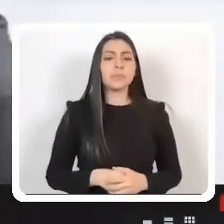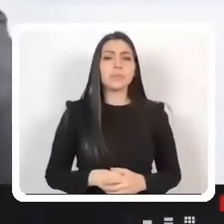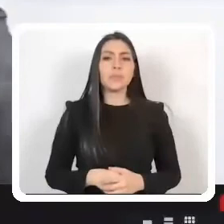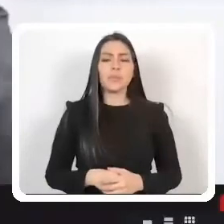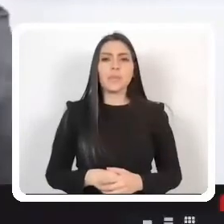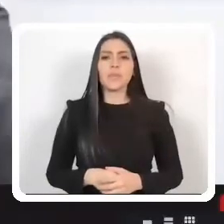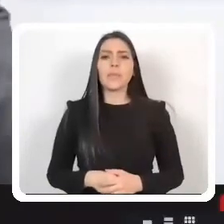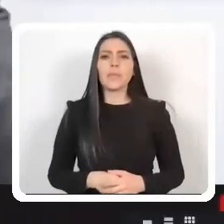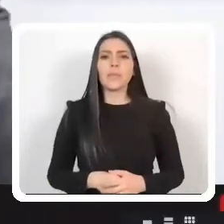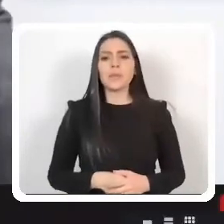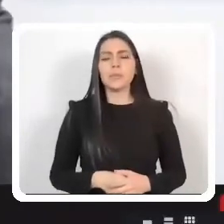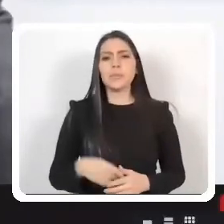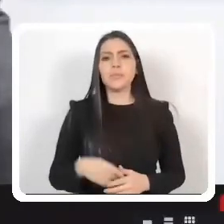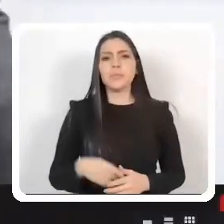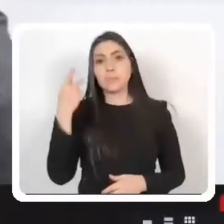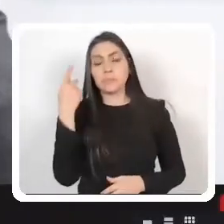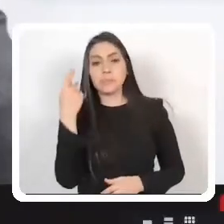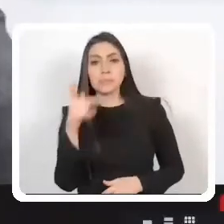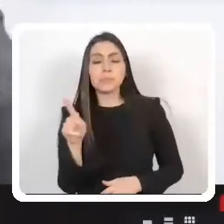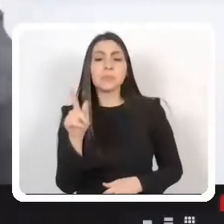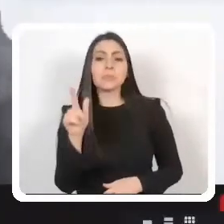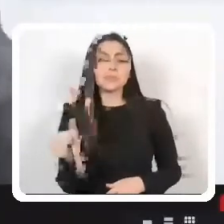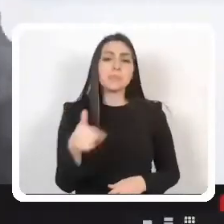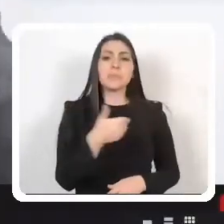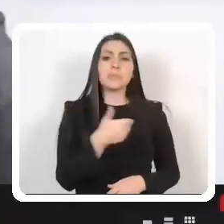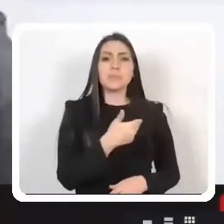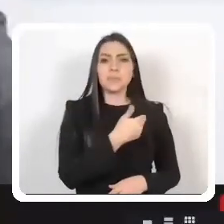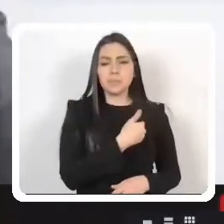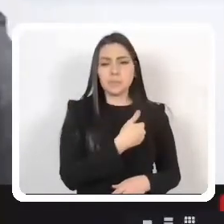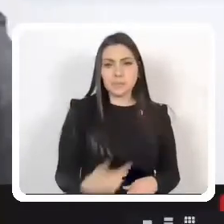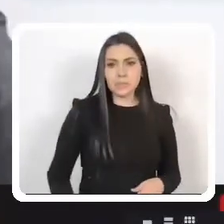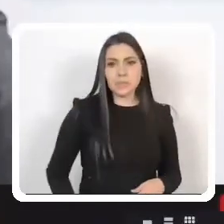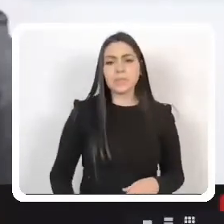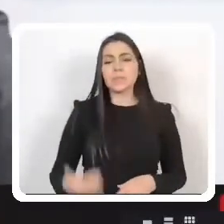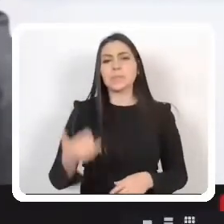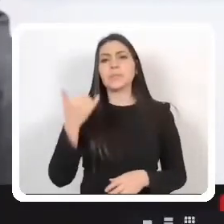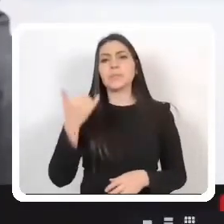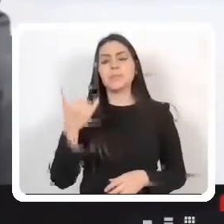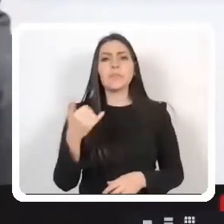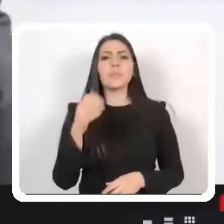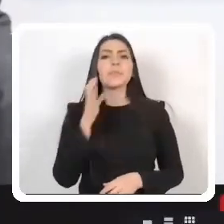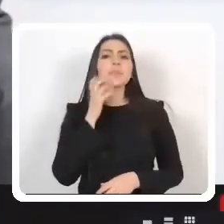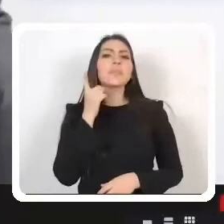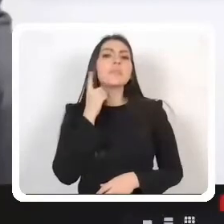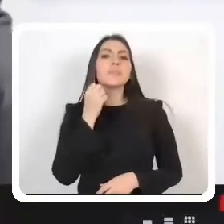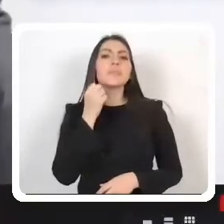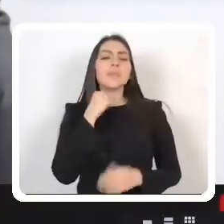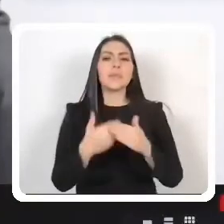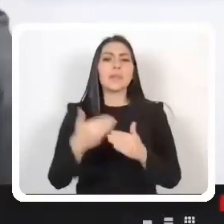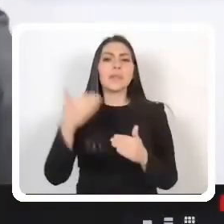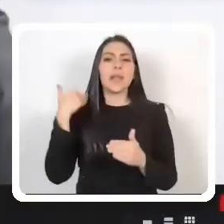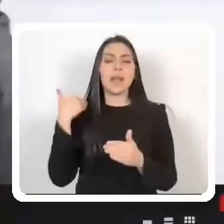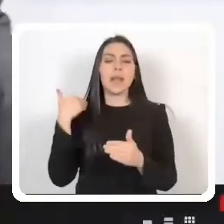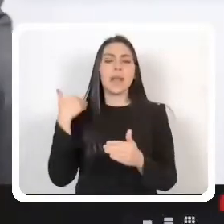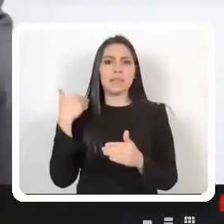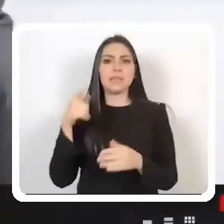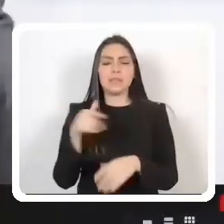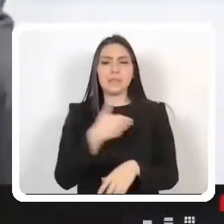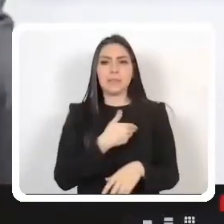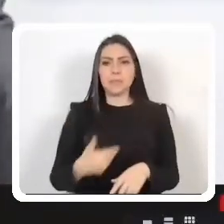tanto ejecutivo como legislativo, que antecedieron al sexenio cardenista, no habían resistido las